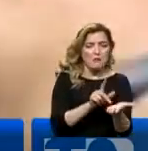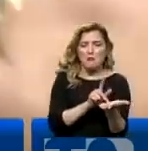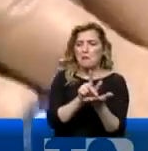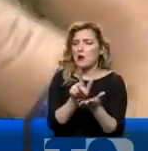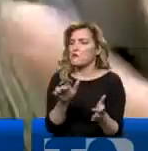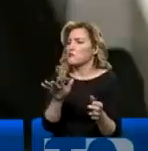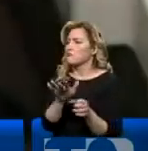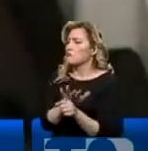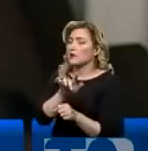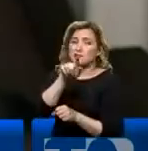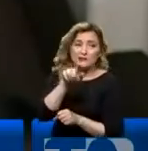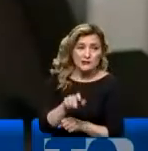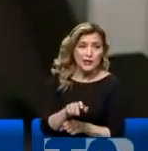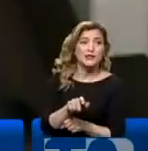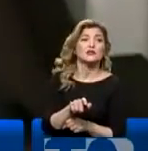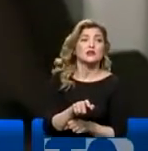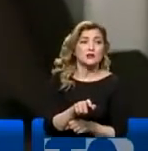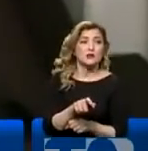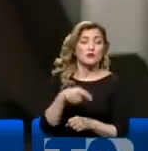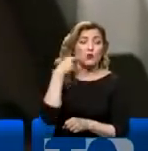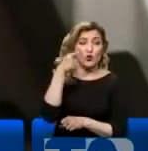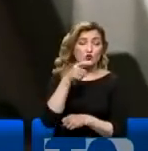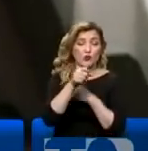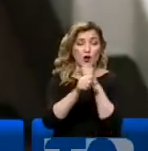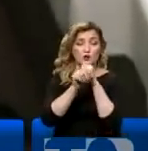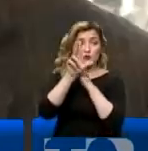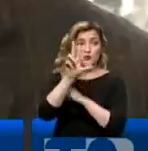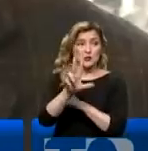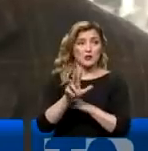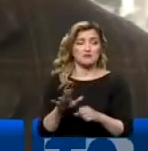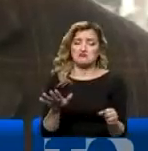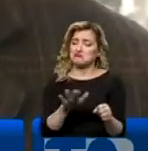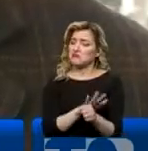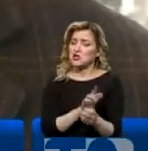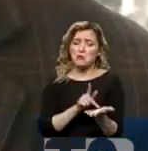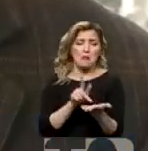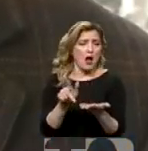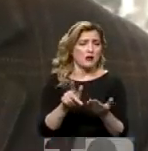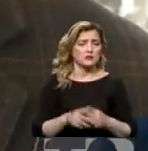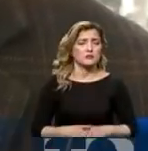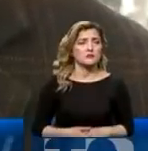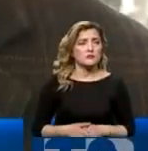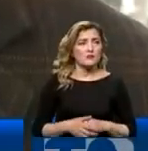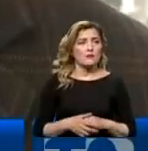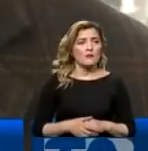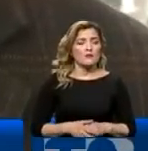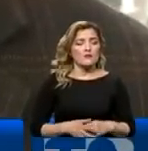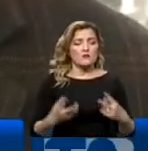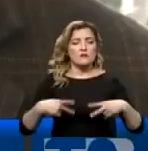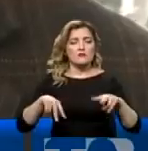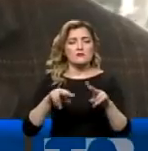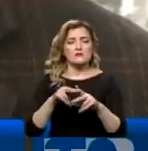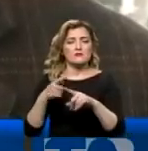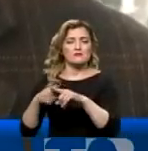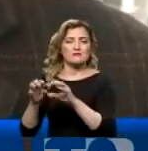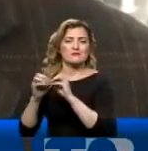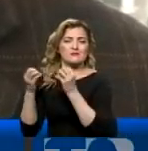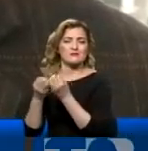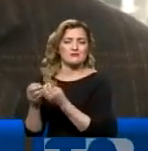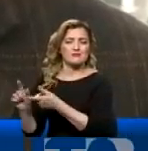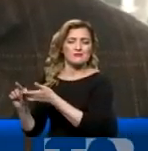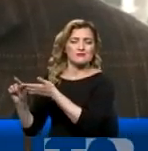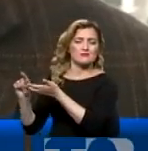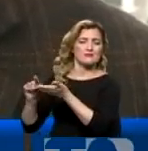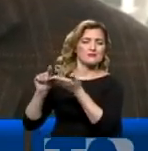la necesidad de financiamiento en los próximos 3 años? El monto de financiamiento provenía de los multilaterales, que